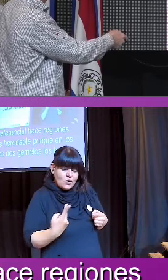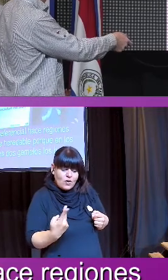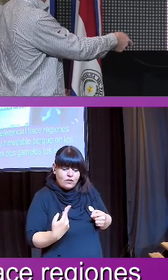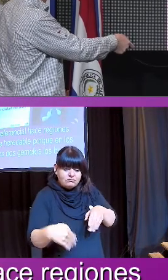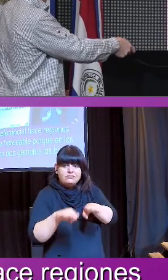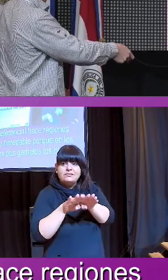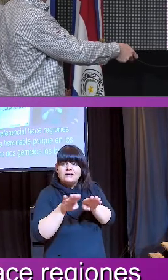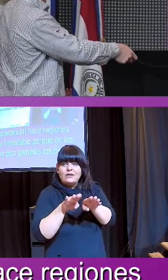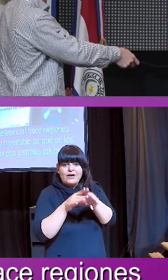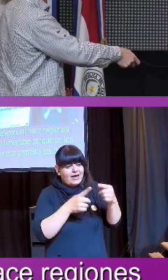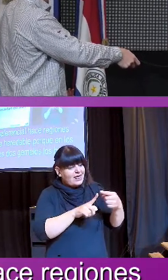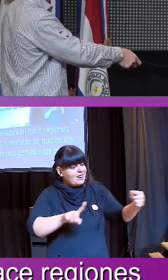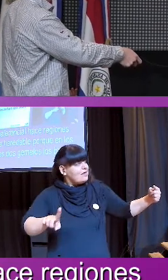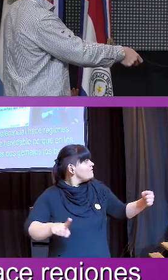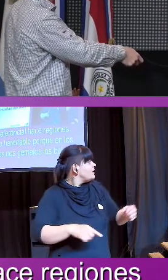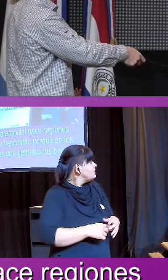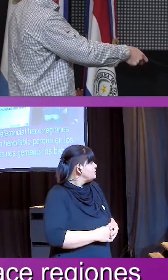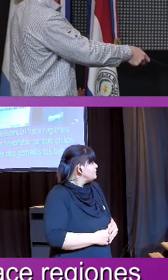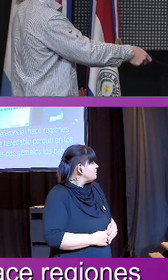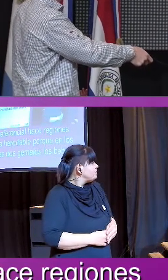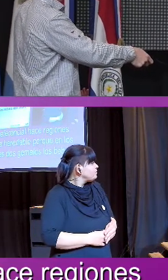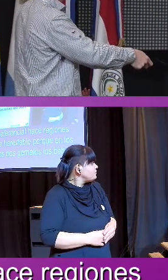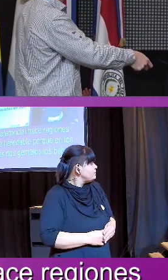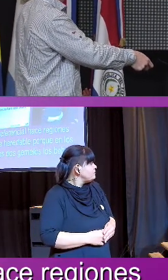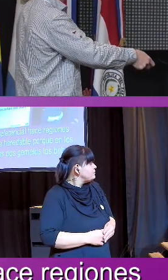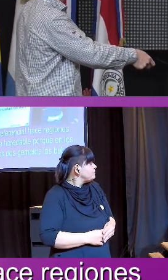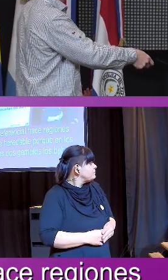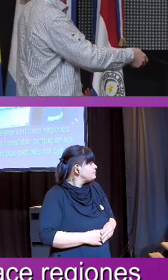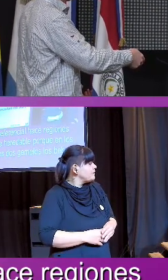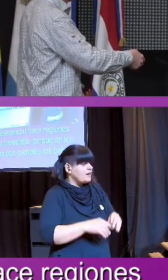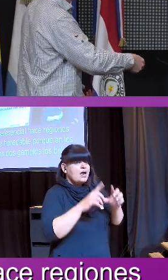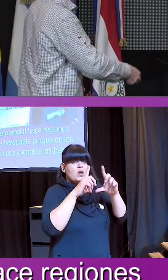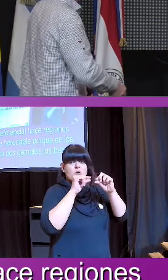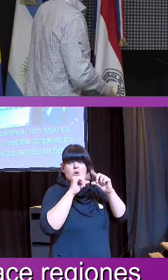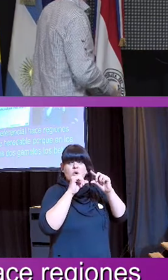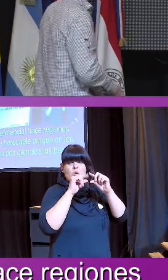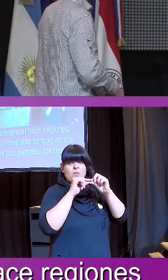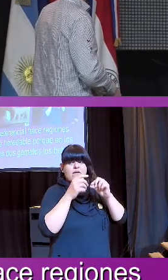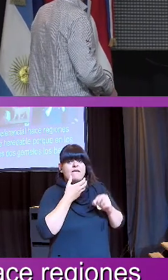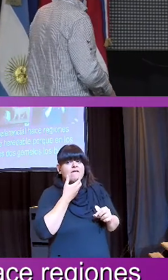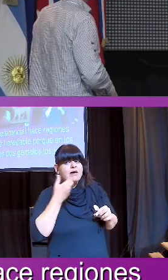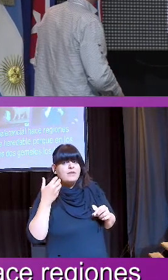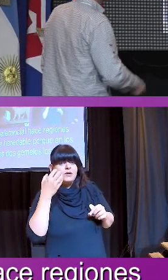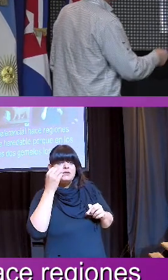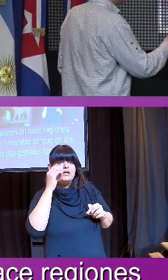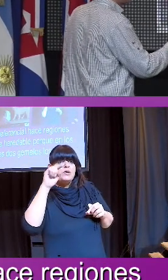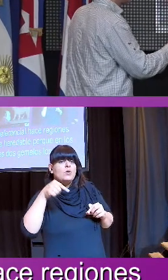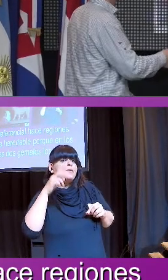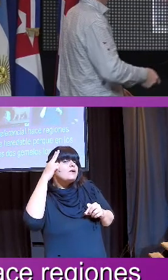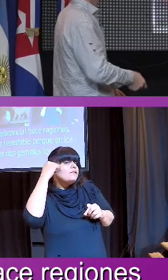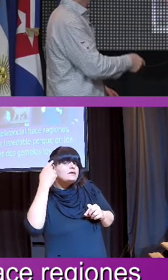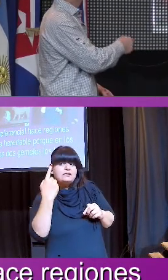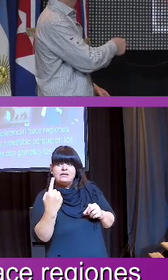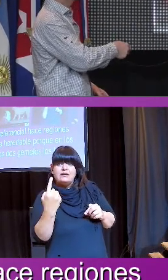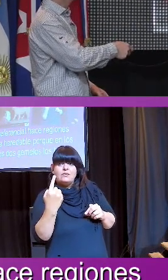la diferencia. Es mucha diferencia de concordancia, ¿sí? Entre gemelos y no gemelos. Entonces esto, la idea que les da, ven ahí está, por